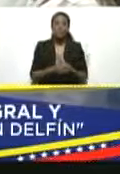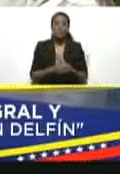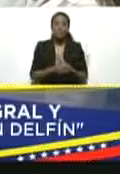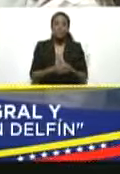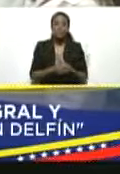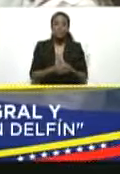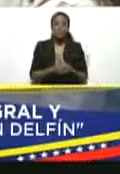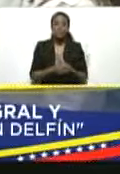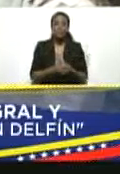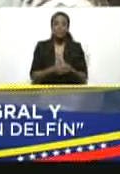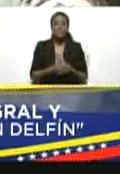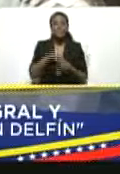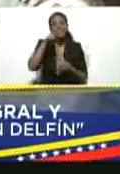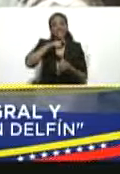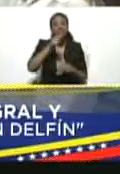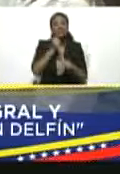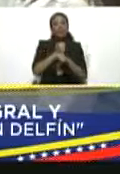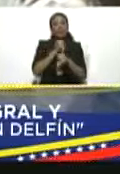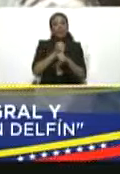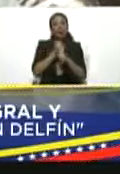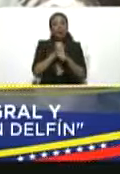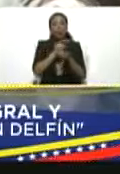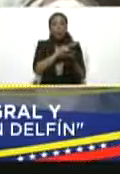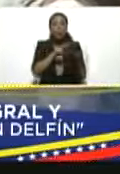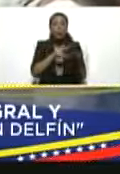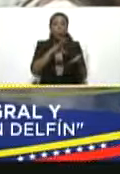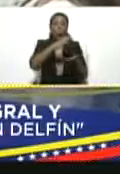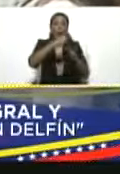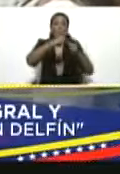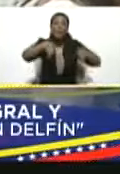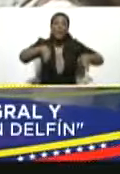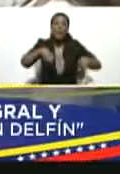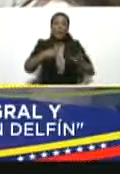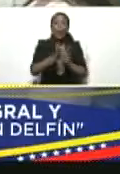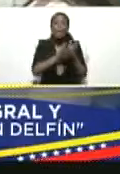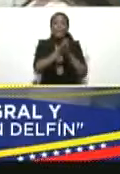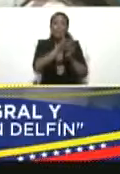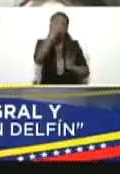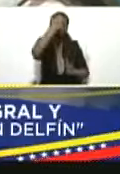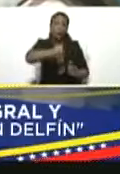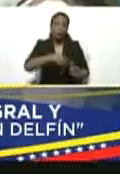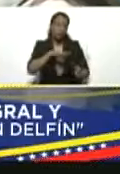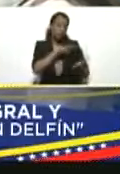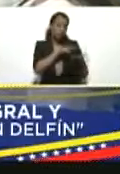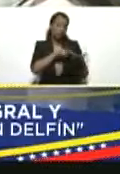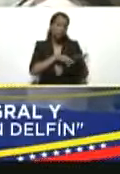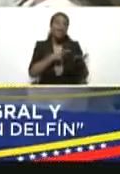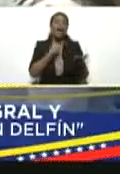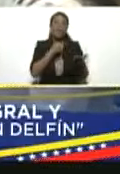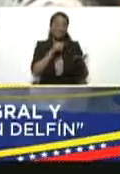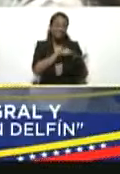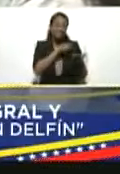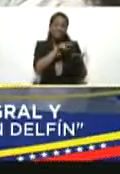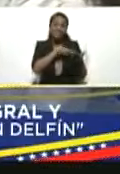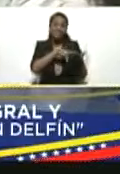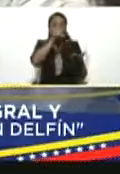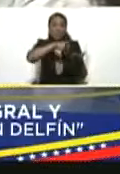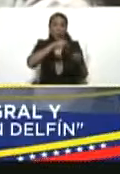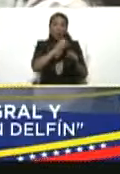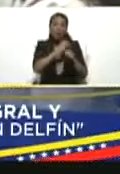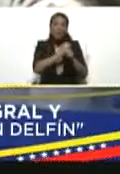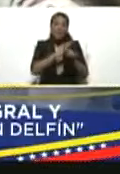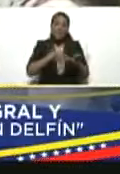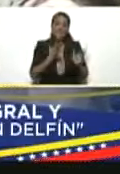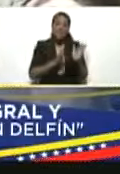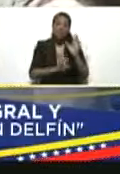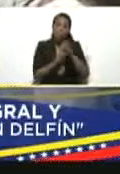correcto Necesito trabajo me dice un crédito quiero emprender Así me gusta ves Necesito un trabajo